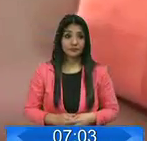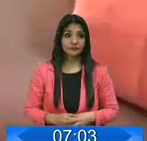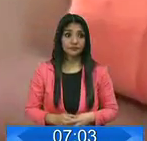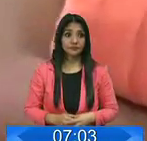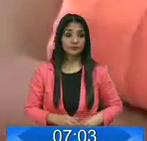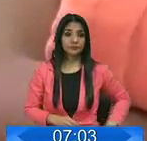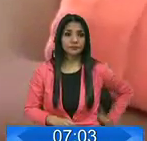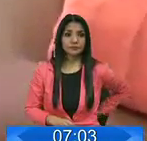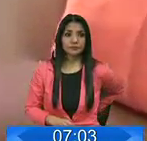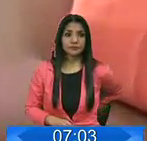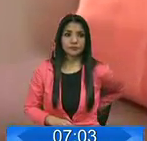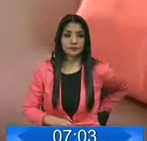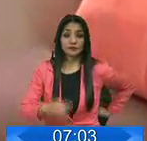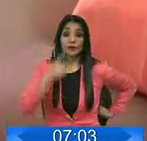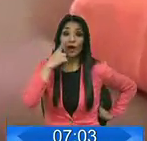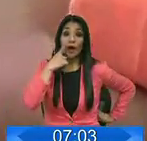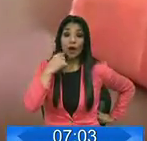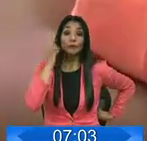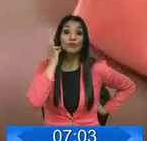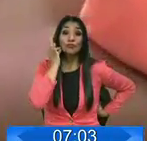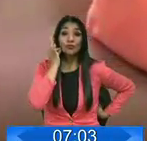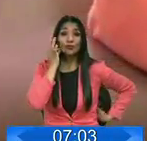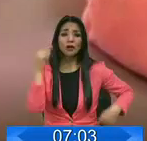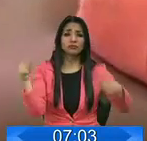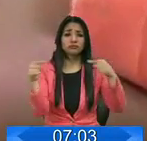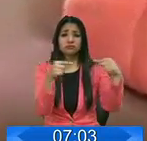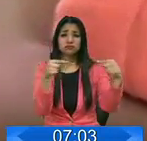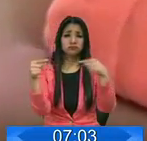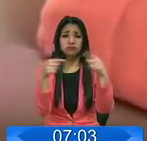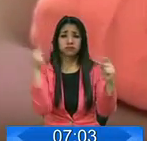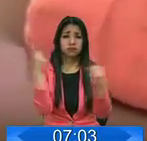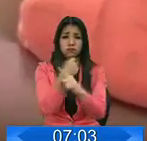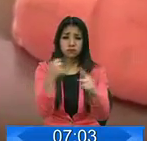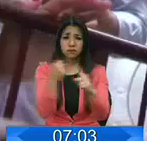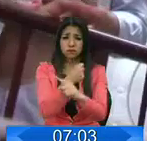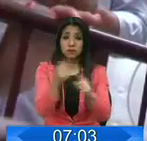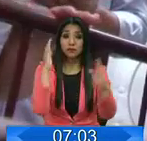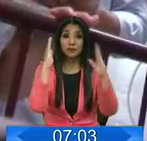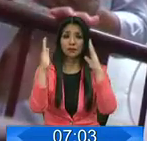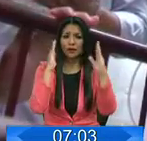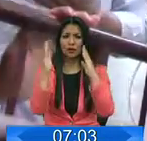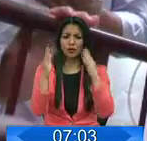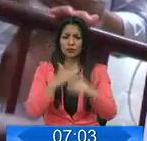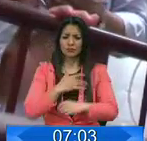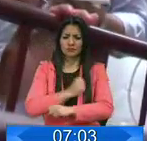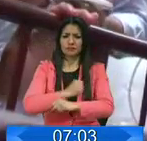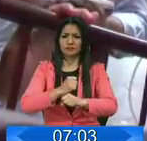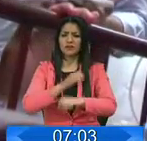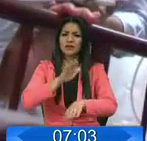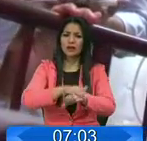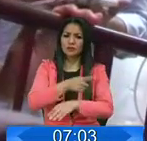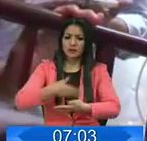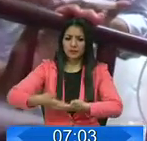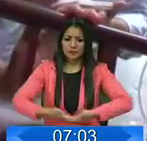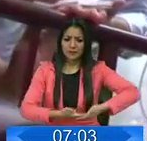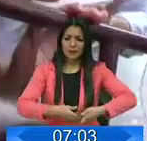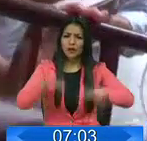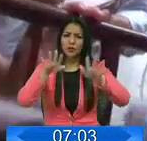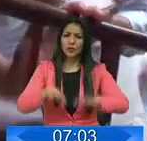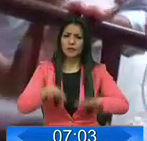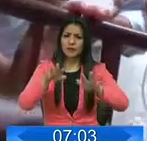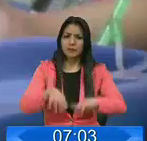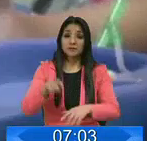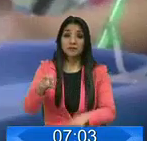Una pelea de pareja terminó siendo un caso que genera consternación en Babahoyo, pues el más afectado es un bebé de 9 meses, cuyo